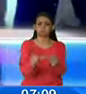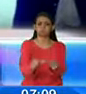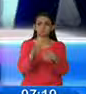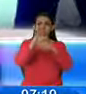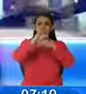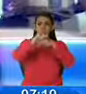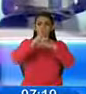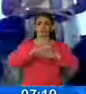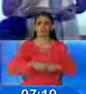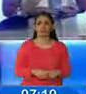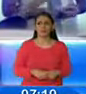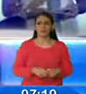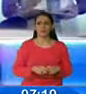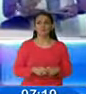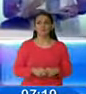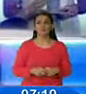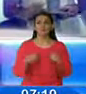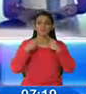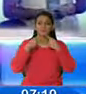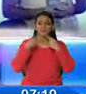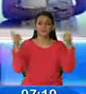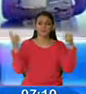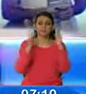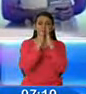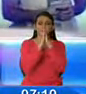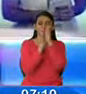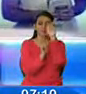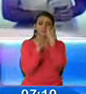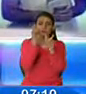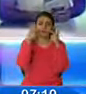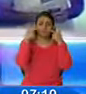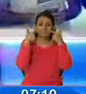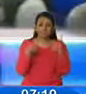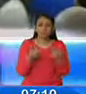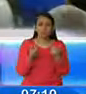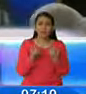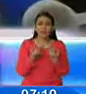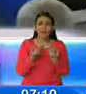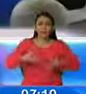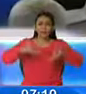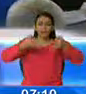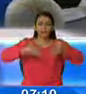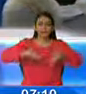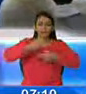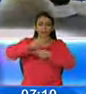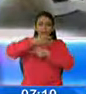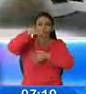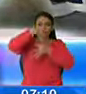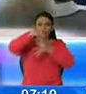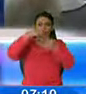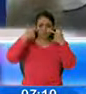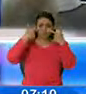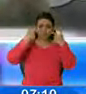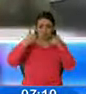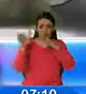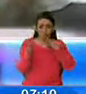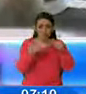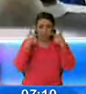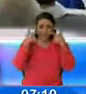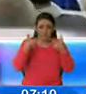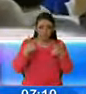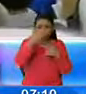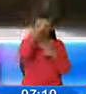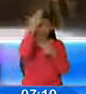Ecuador. Además, hizo un llamado a la ciudadanía para supervisar el conteo oficial que realiza el Consejo Nacional Electoral, por lo que Andrés